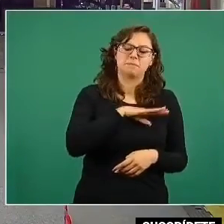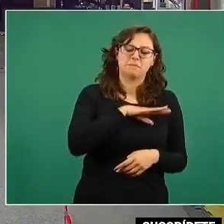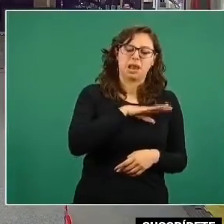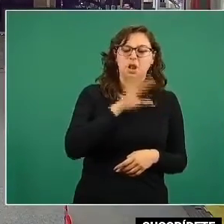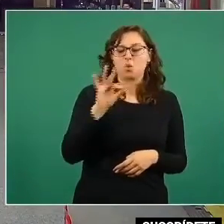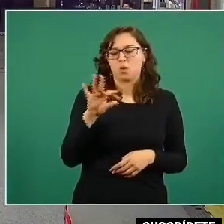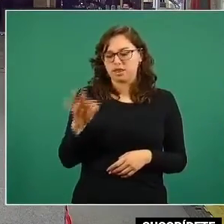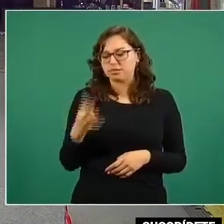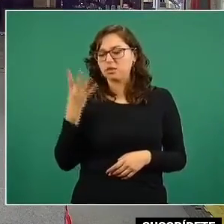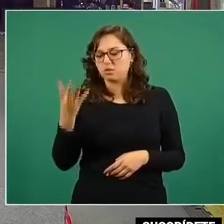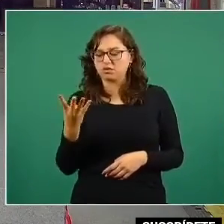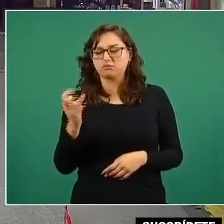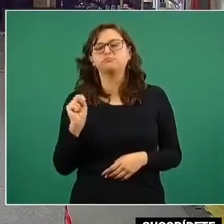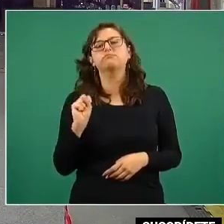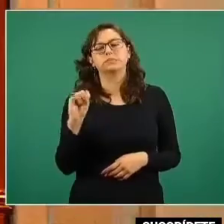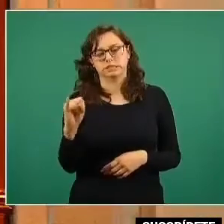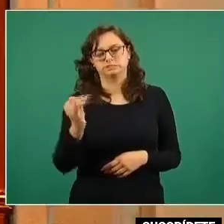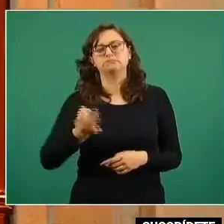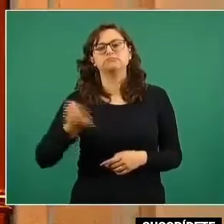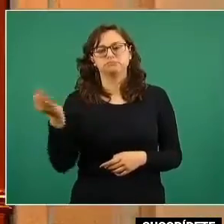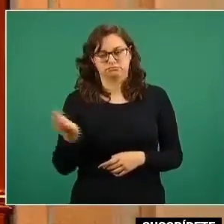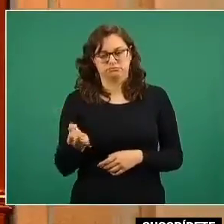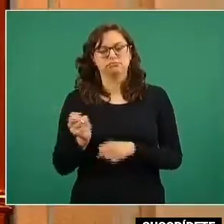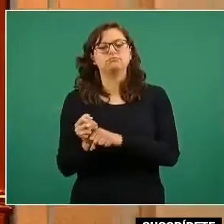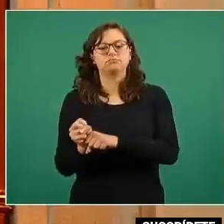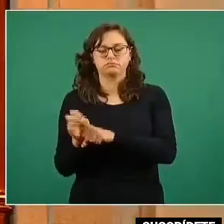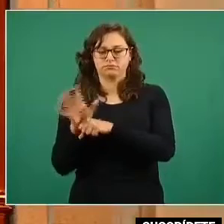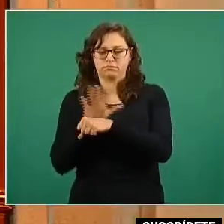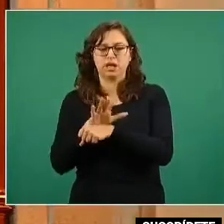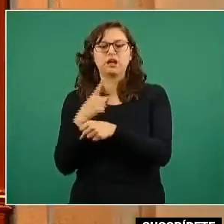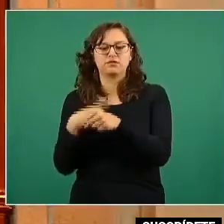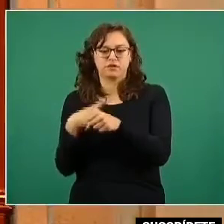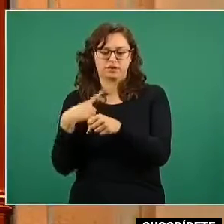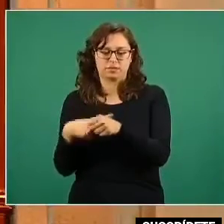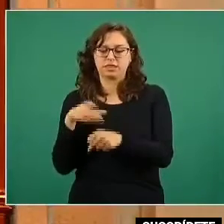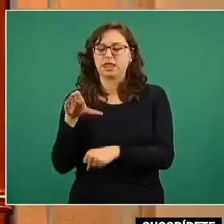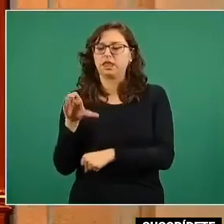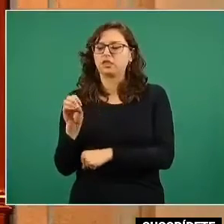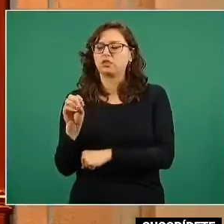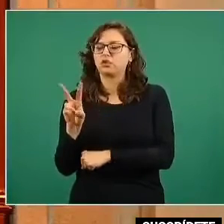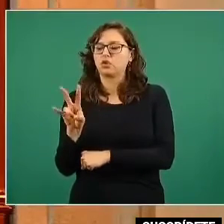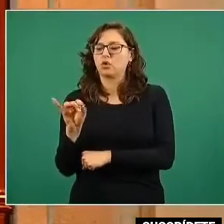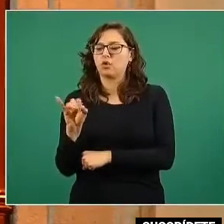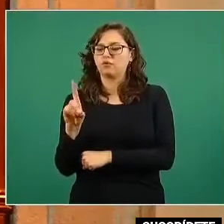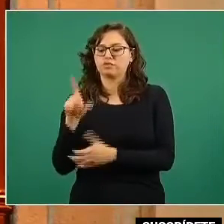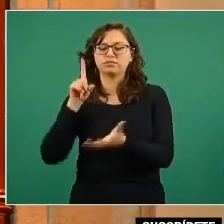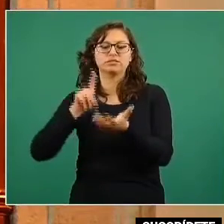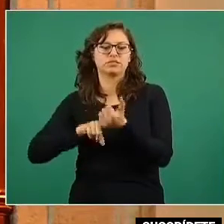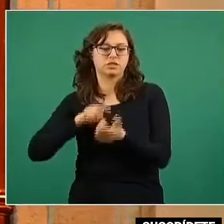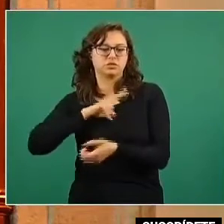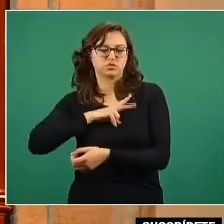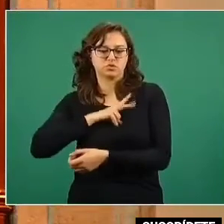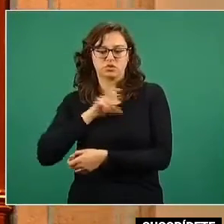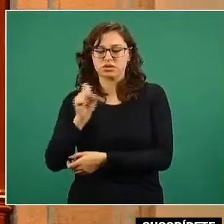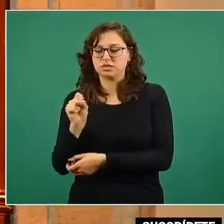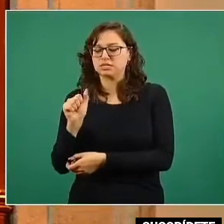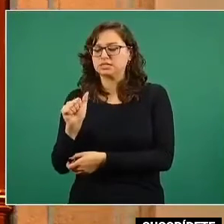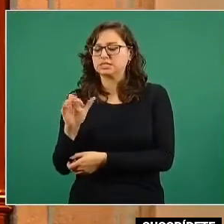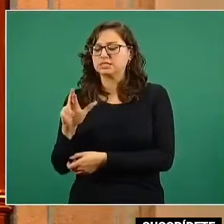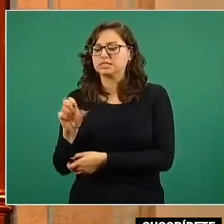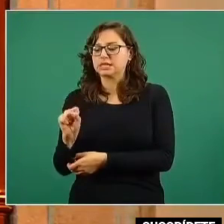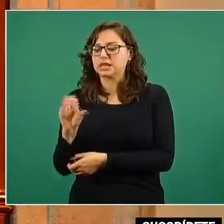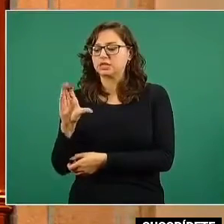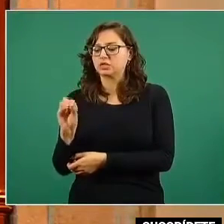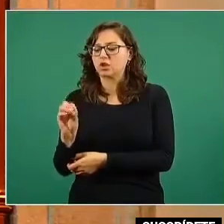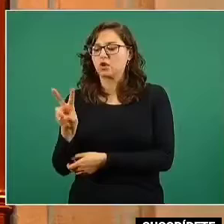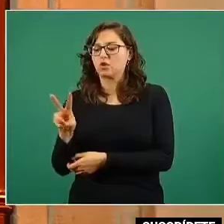ellas lo presentan o han desarrollado la enfermedad por la presencia del virus SARS-CoV-2.